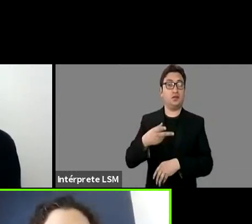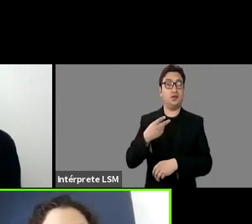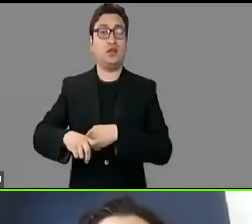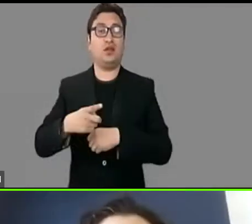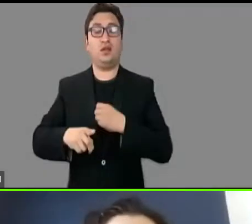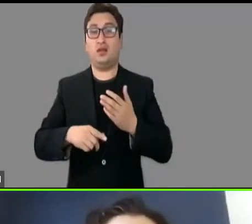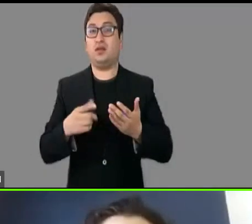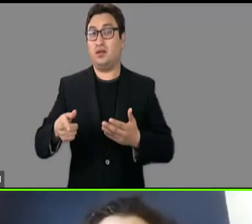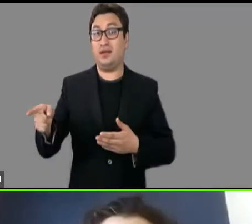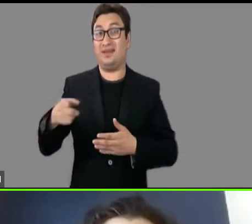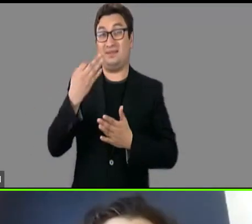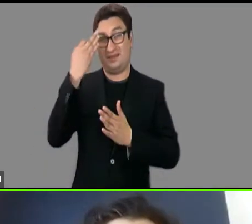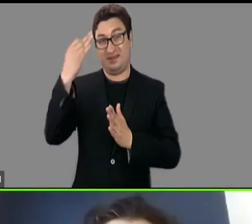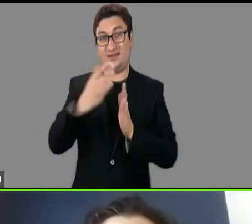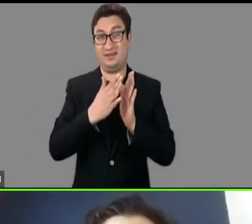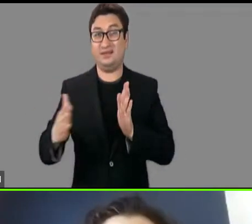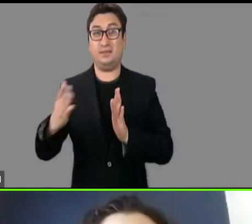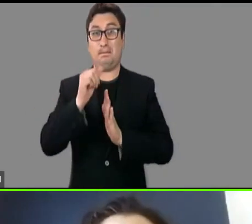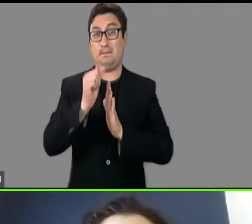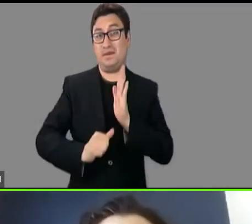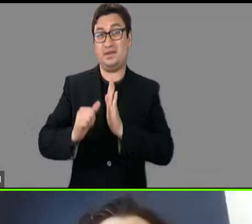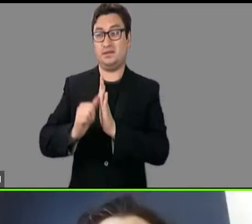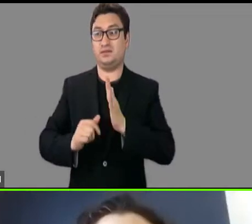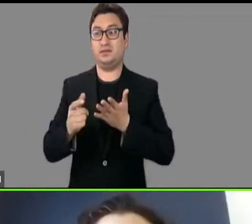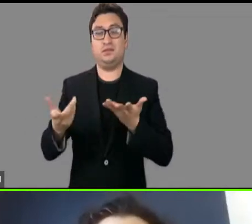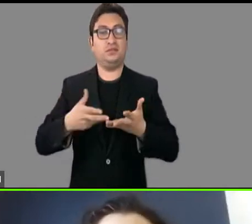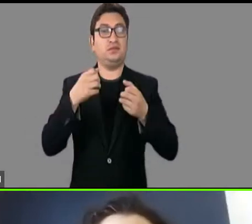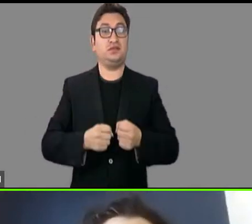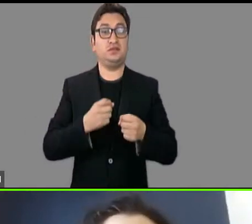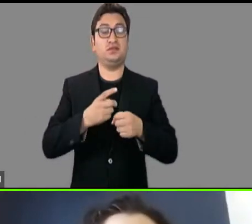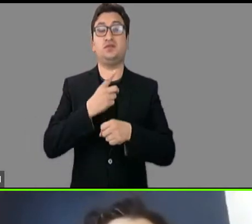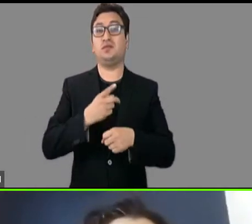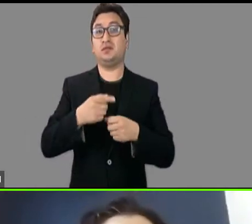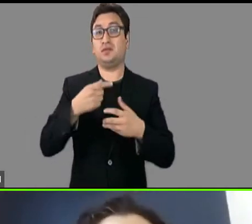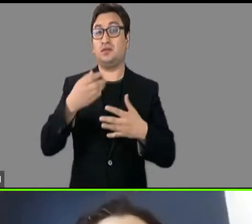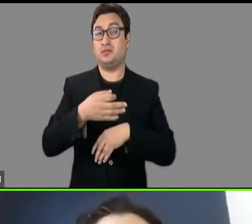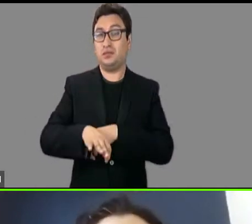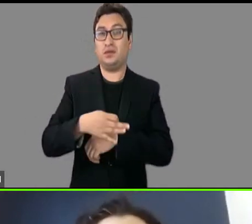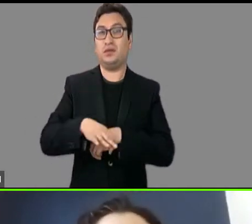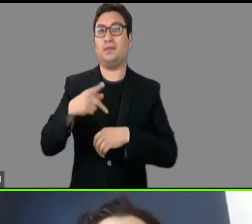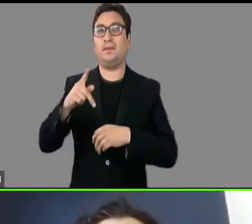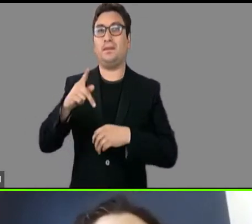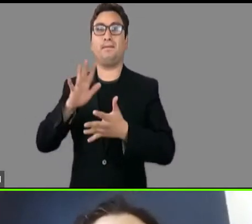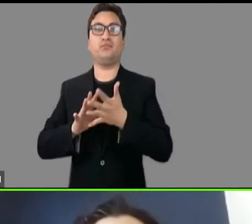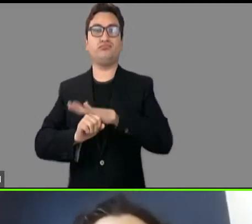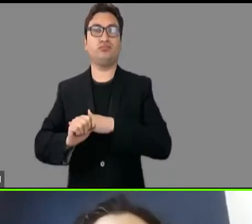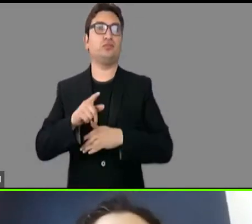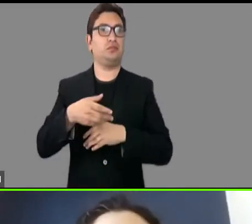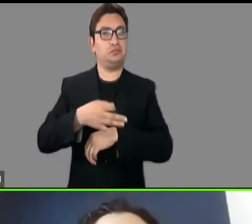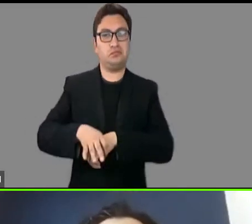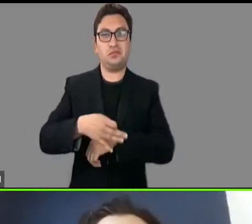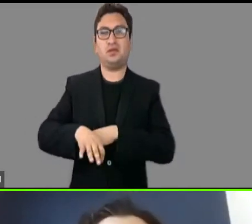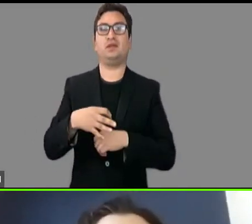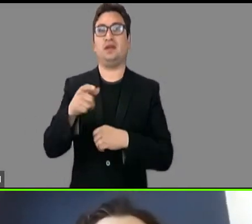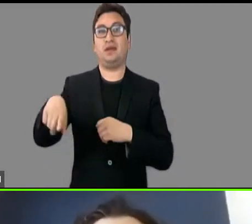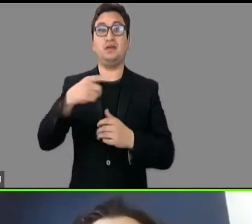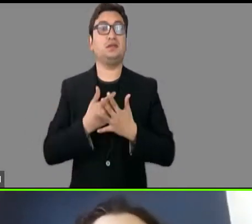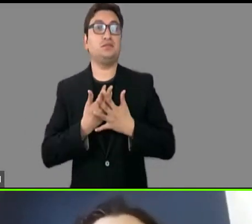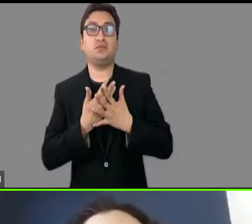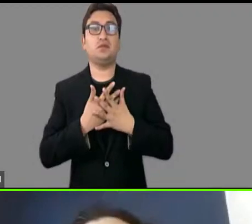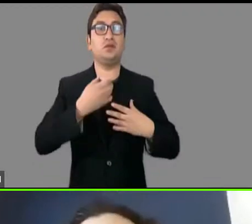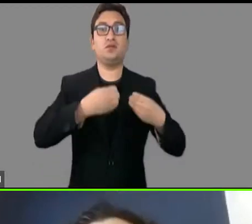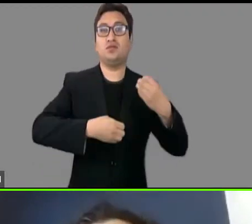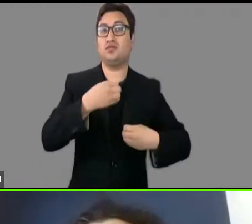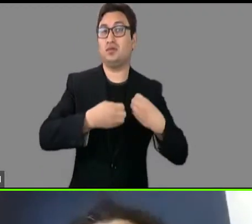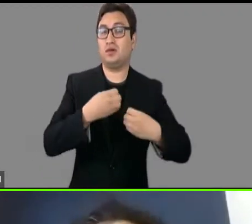en realidad una medida de seguridad cautelar, pero en realidad es prisión preventiva, es decir, privada de su libertad, esperando su juicio, esperando a que se le hagan